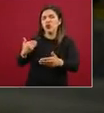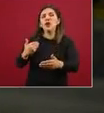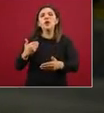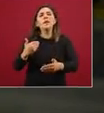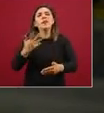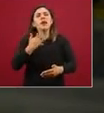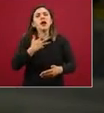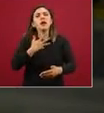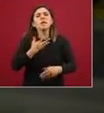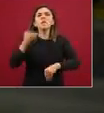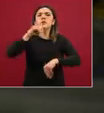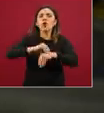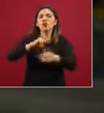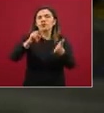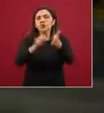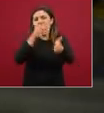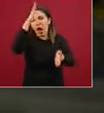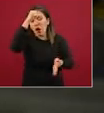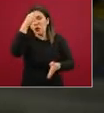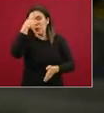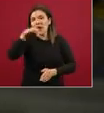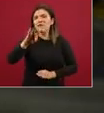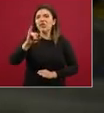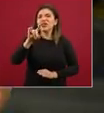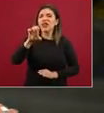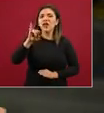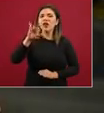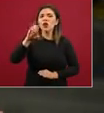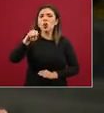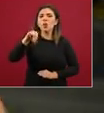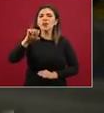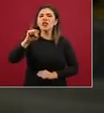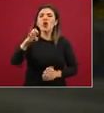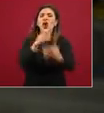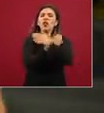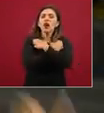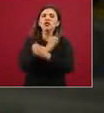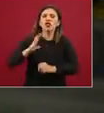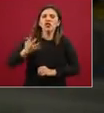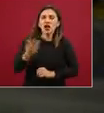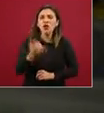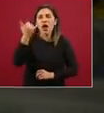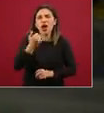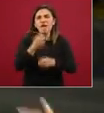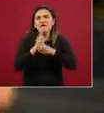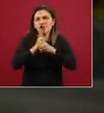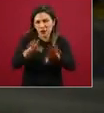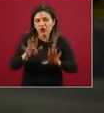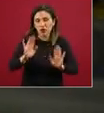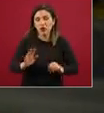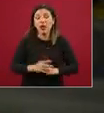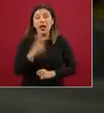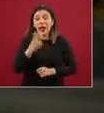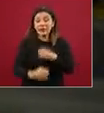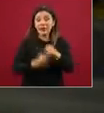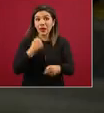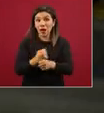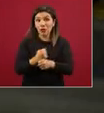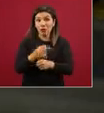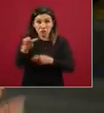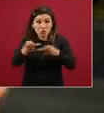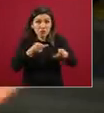se signaron convenios de fideicomisos de educación tecnológica y de la información. Este año se